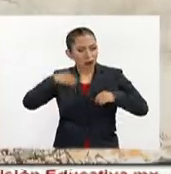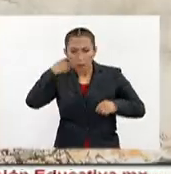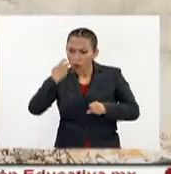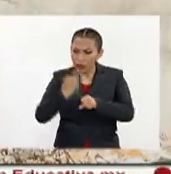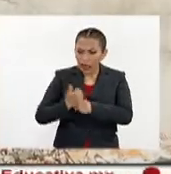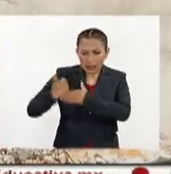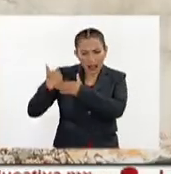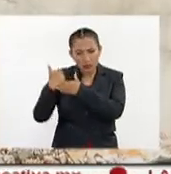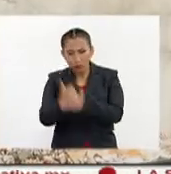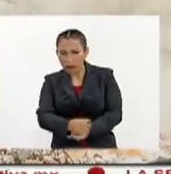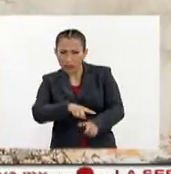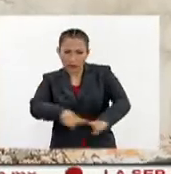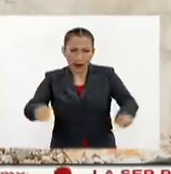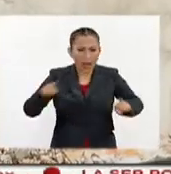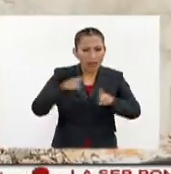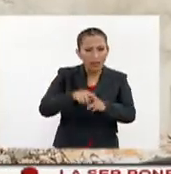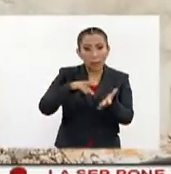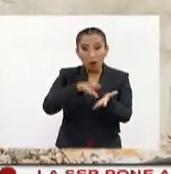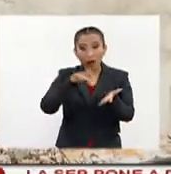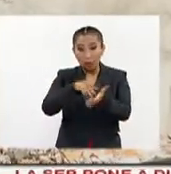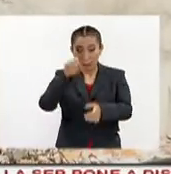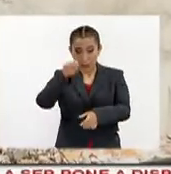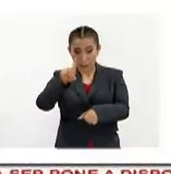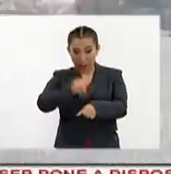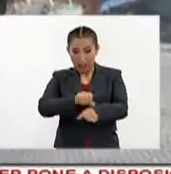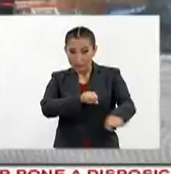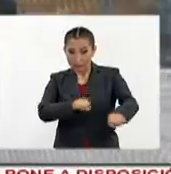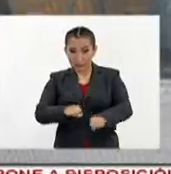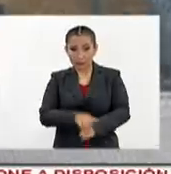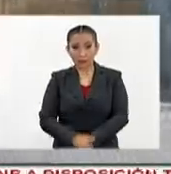voluntarios y rescatistas que apoyaron desde el día del sismo.